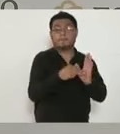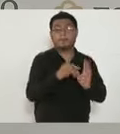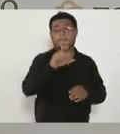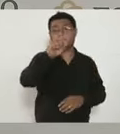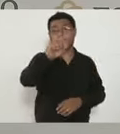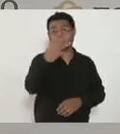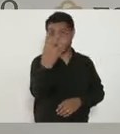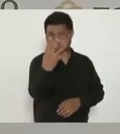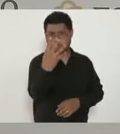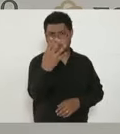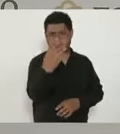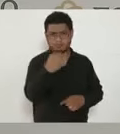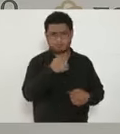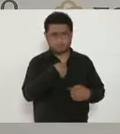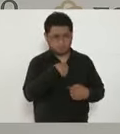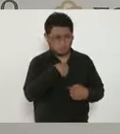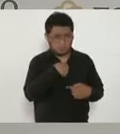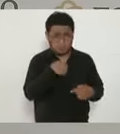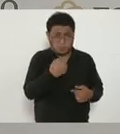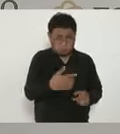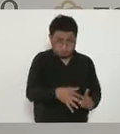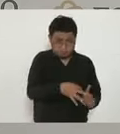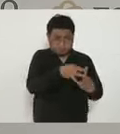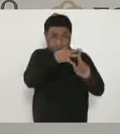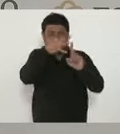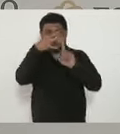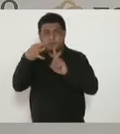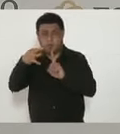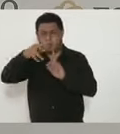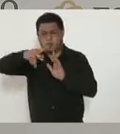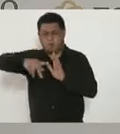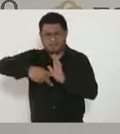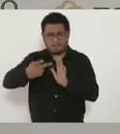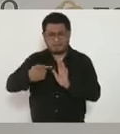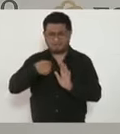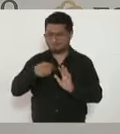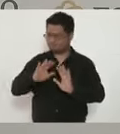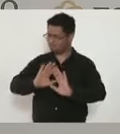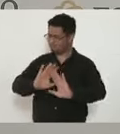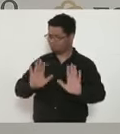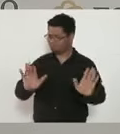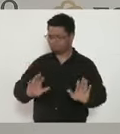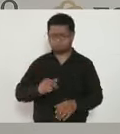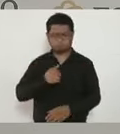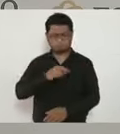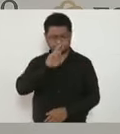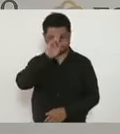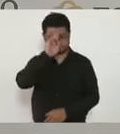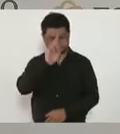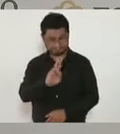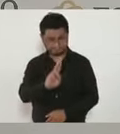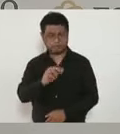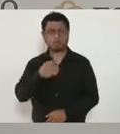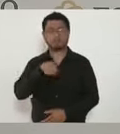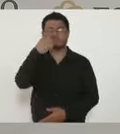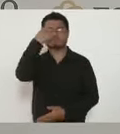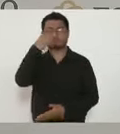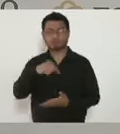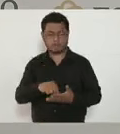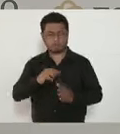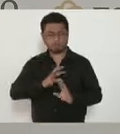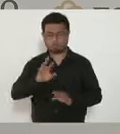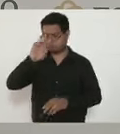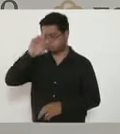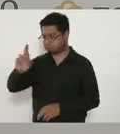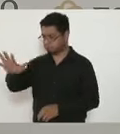No voy a reelegirme, soy maderista, creo en el sufragio efectivo